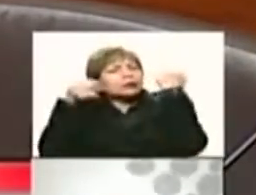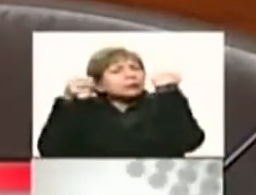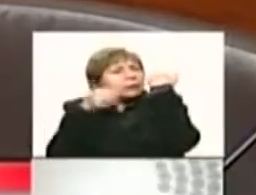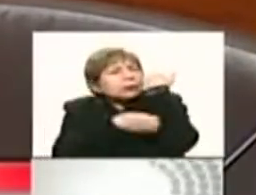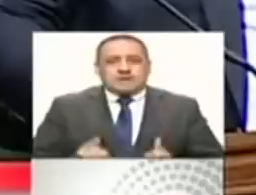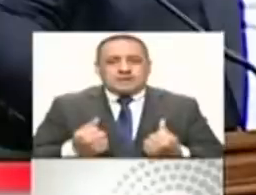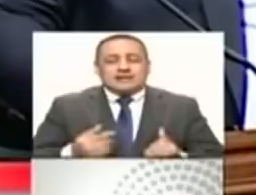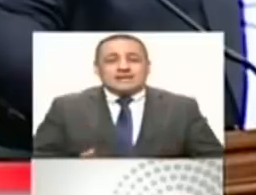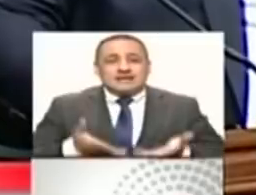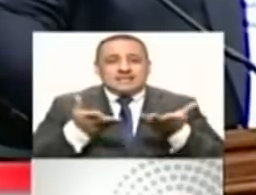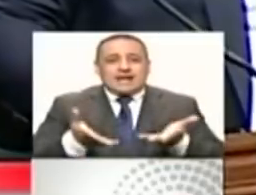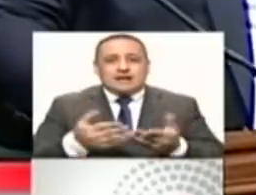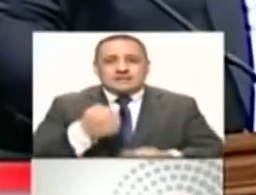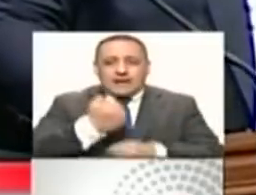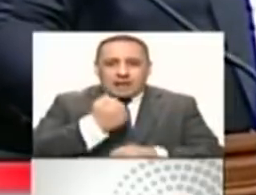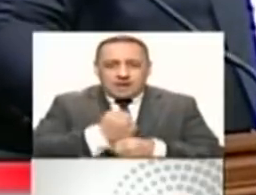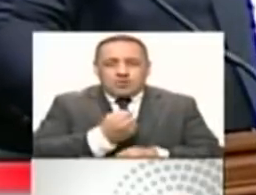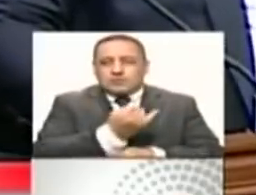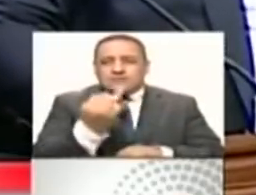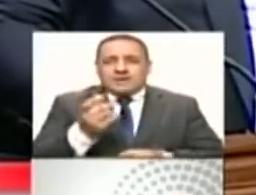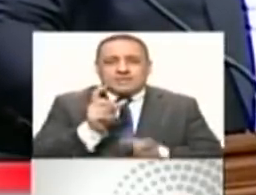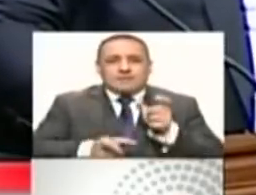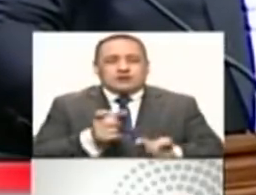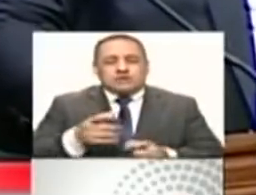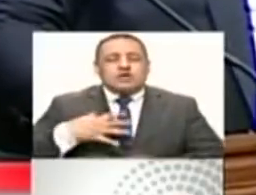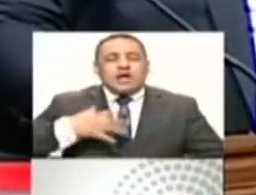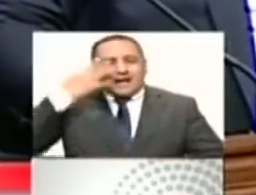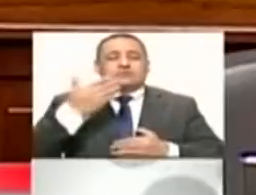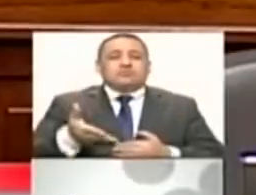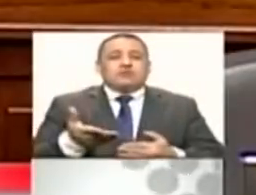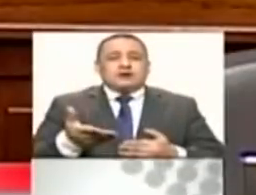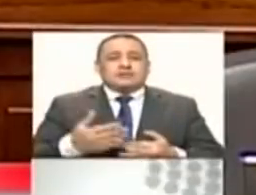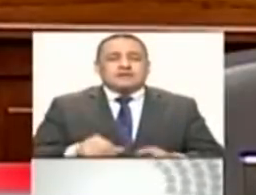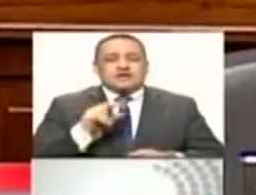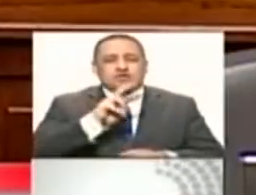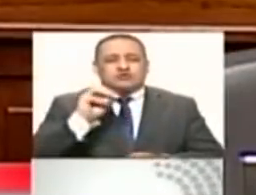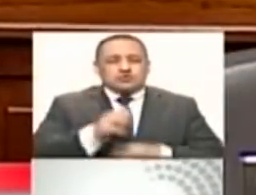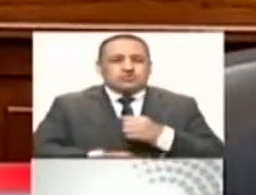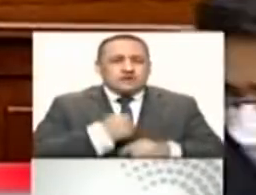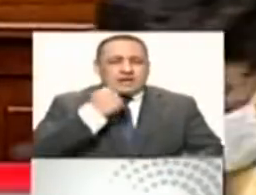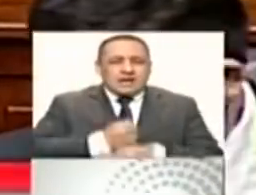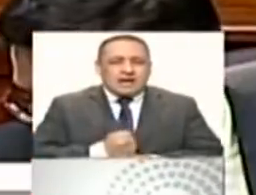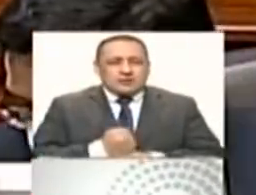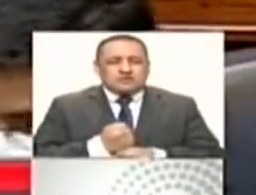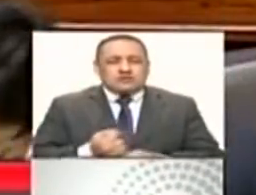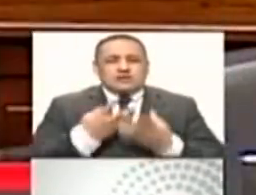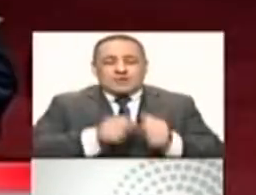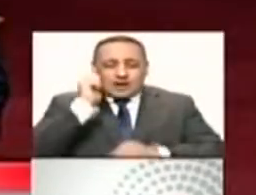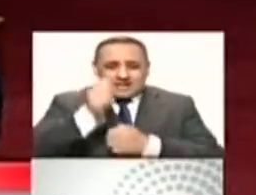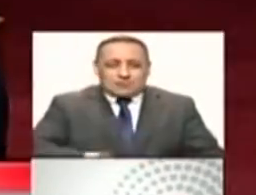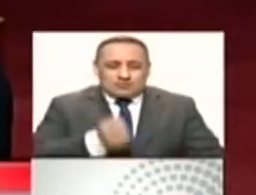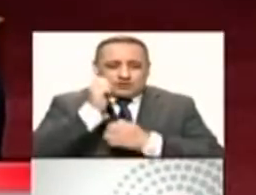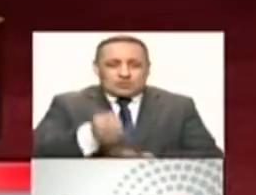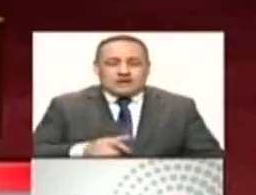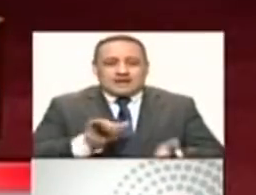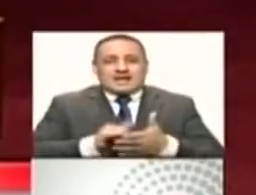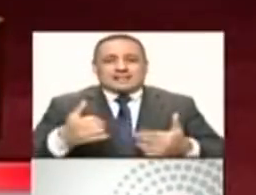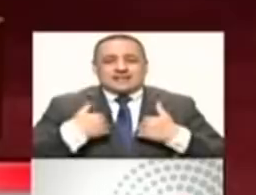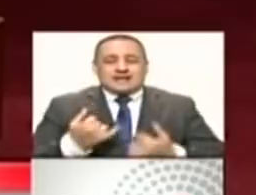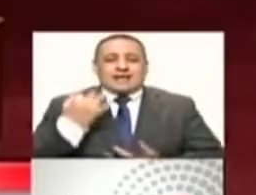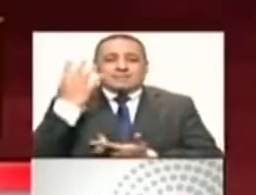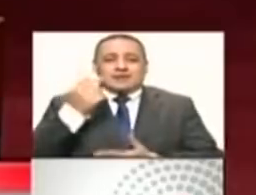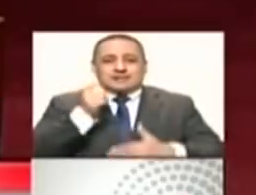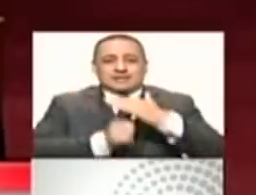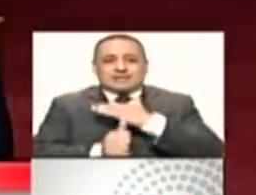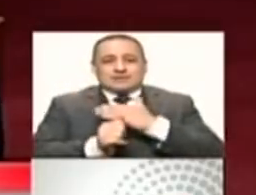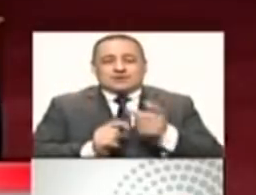sabremos cuál va a ser el sentido del voto de los parlamentarios. Se toman muchos aspectos en cuenta. Uno de ellos, claro está, es las respuestas que